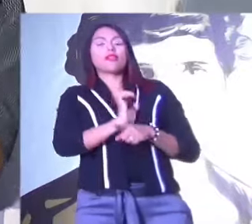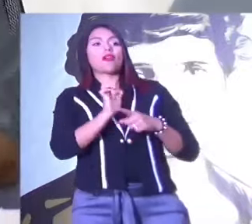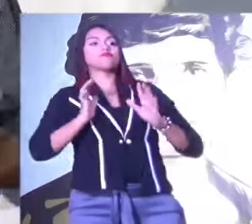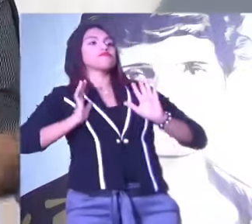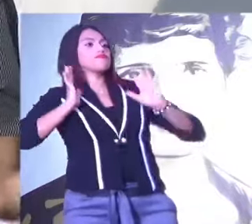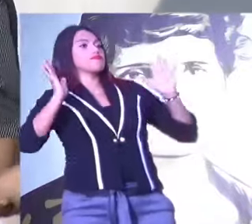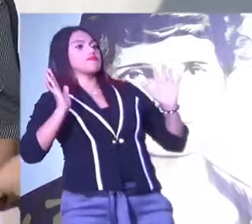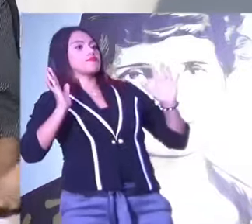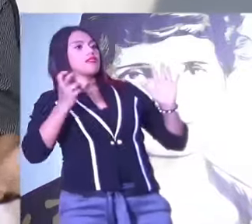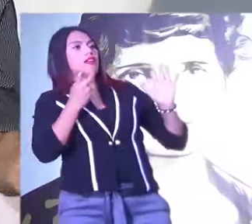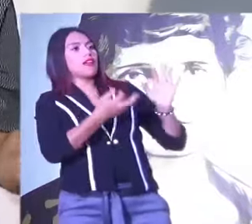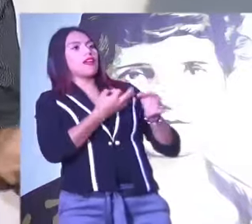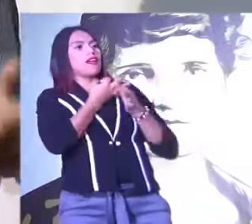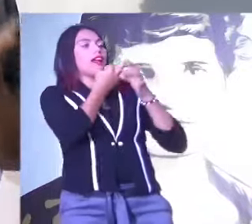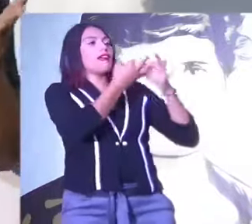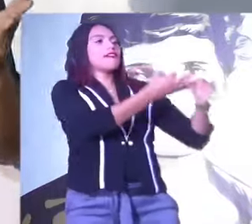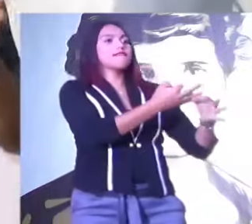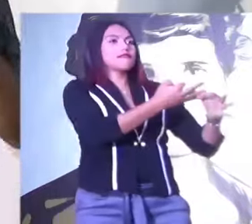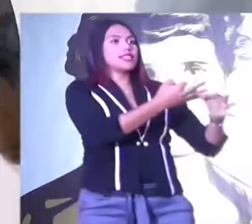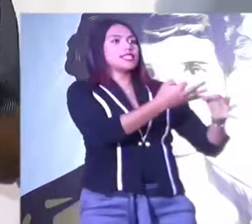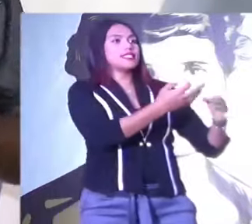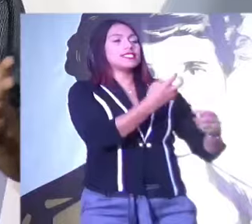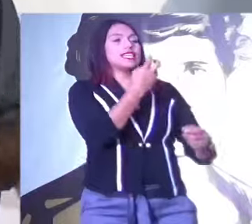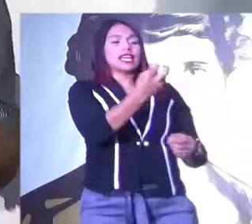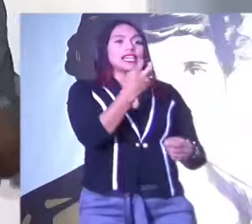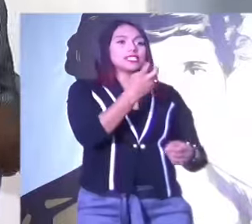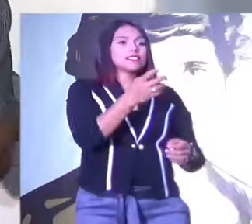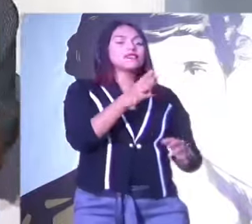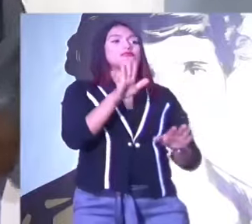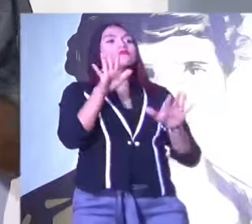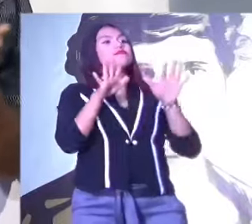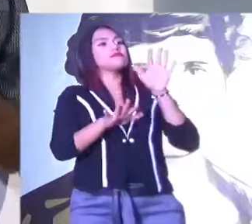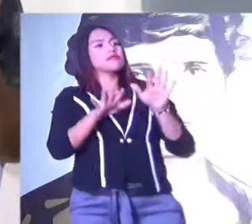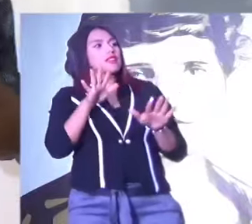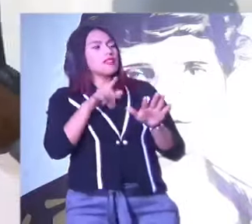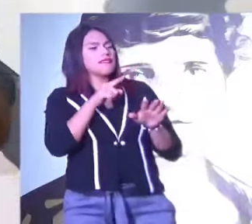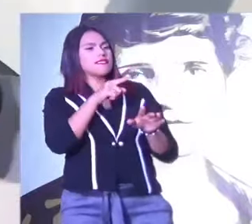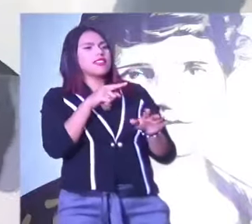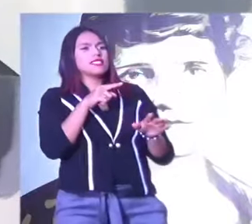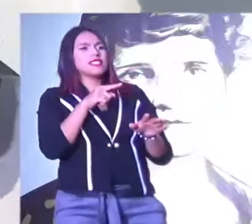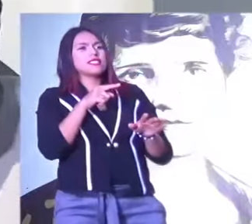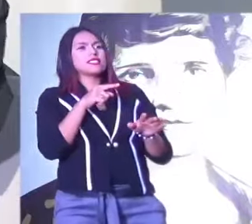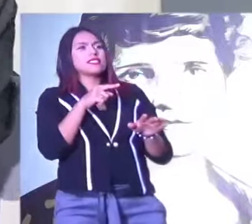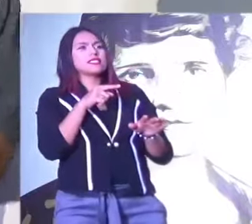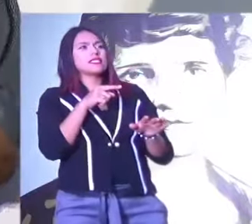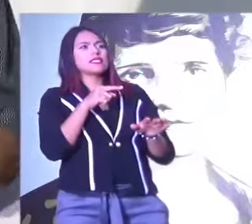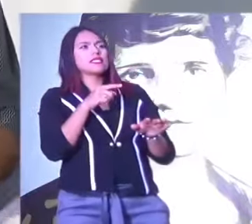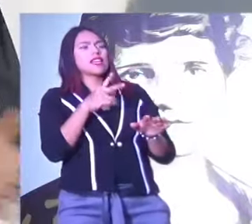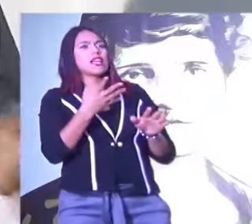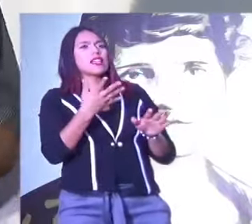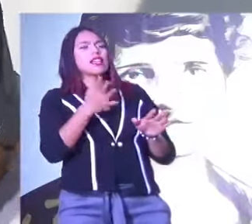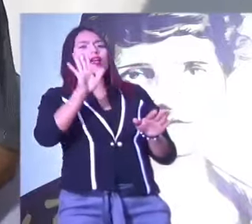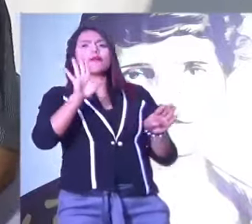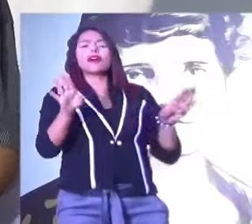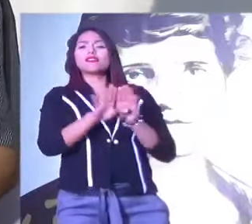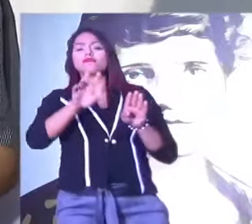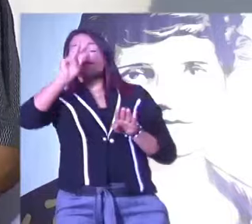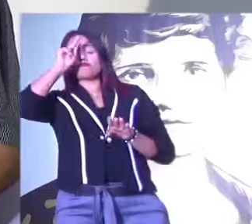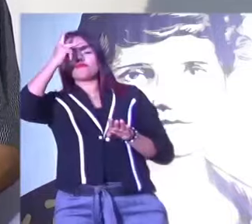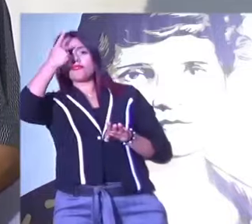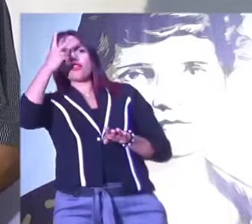Y ese tipo de personajes están siempre como en la cuerda floja de que, bueno, ¿qué es esto? ¿Qué estoy, vivo esta realidad o estoy viviendo otra, ¿no? Y